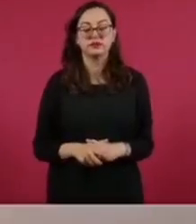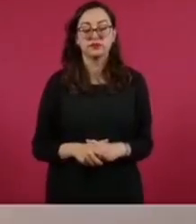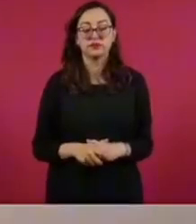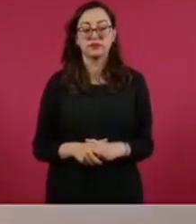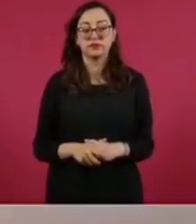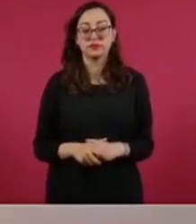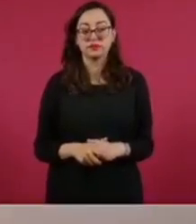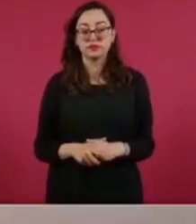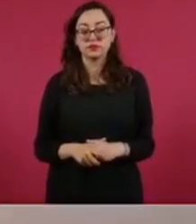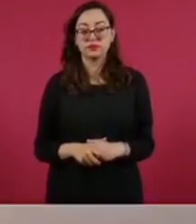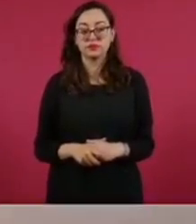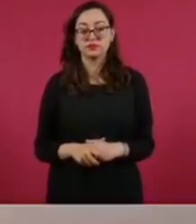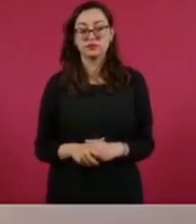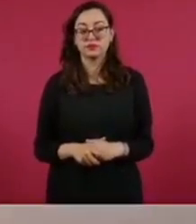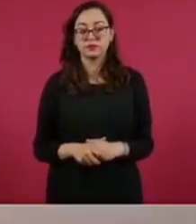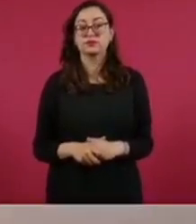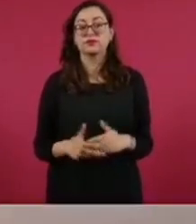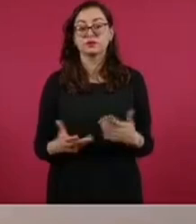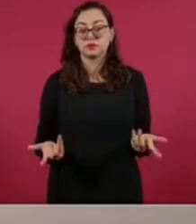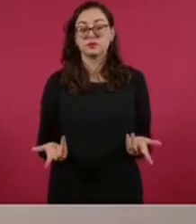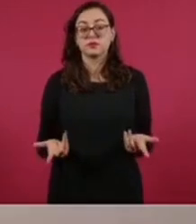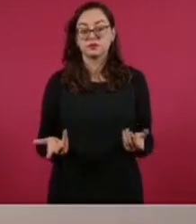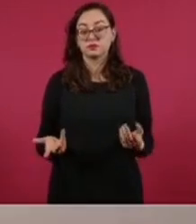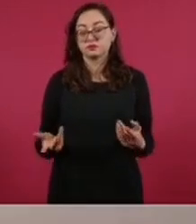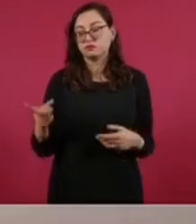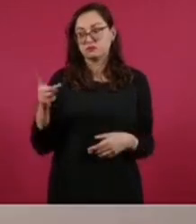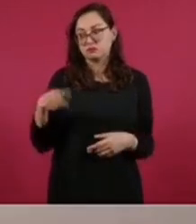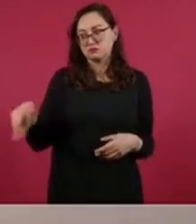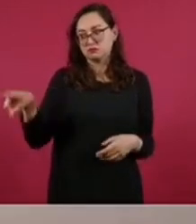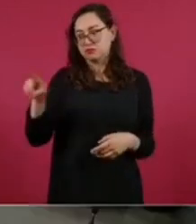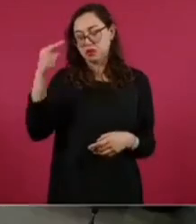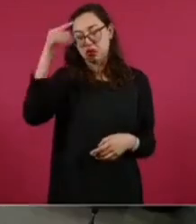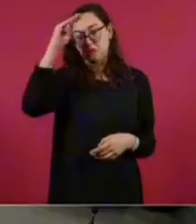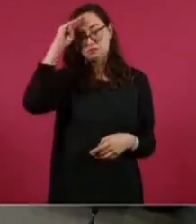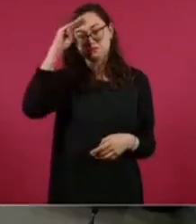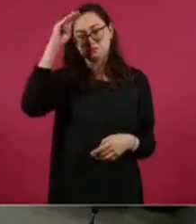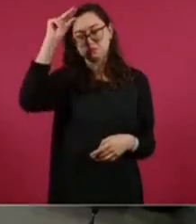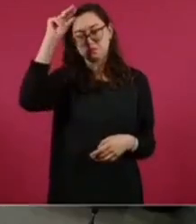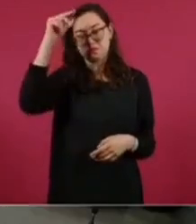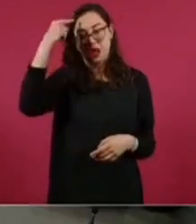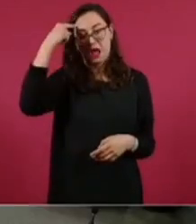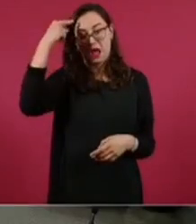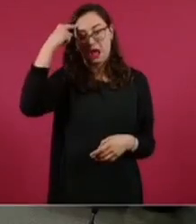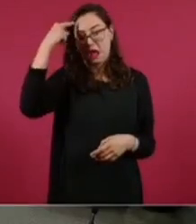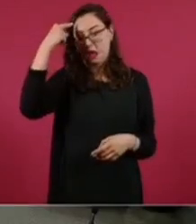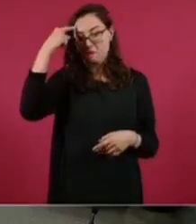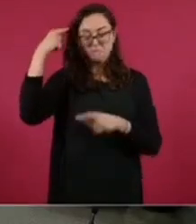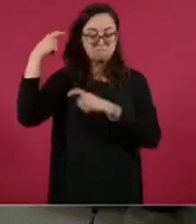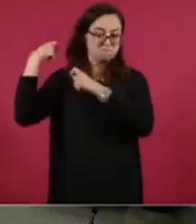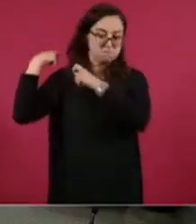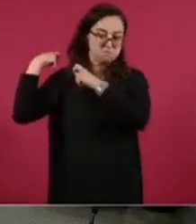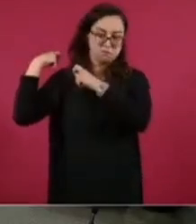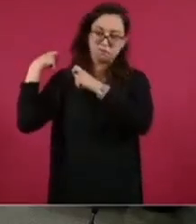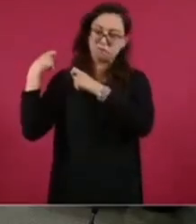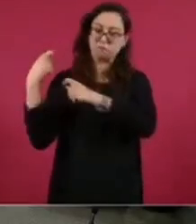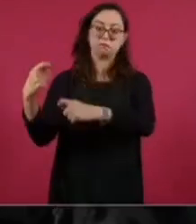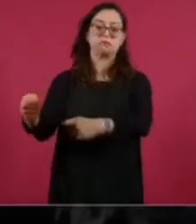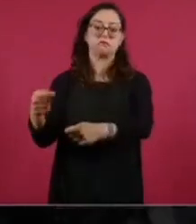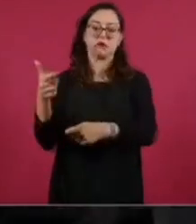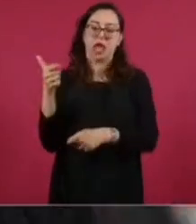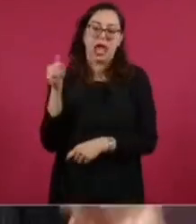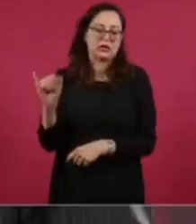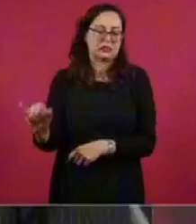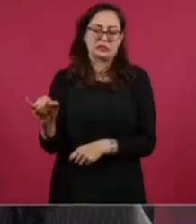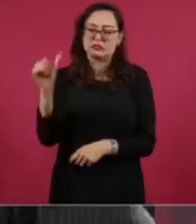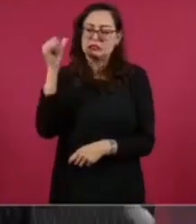Entonces, es una corriente de pensamiento que ha existido por los siglos de los siglos. No es algo nuevo.